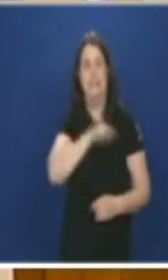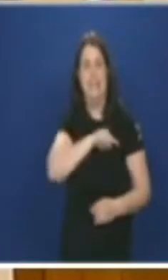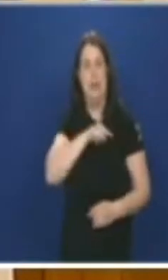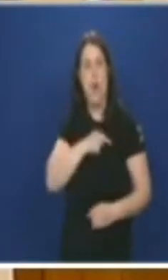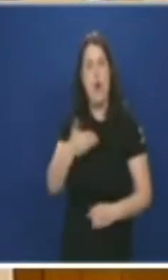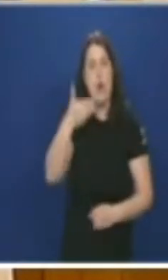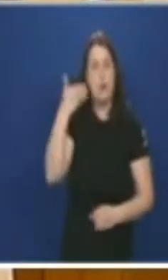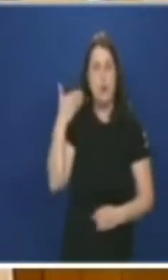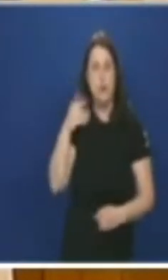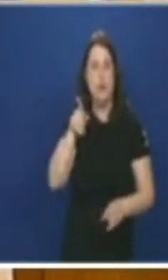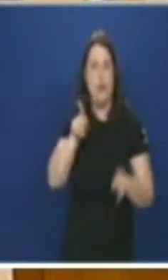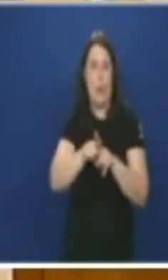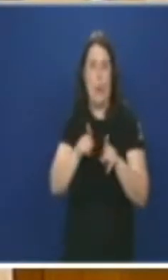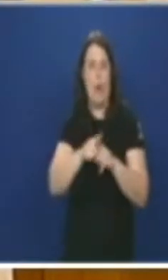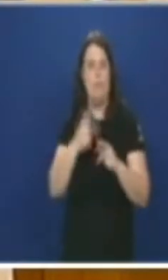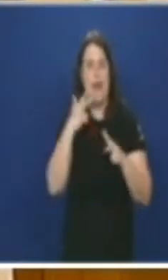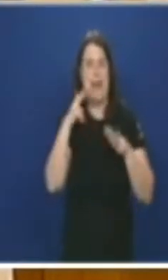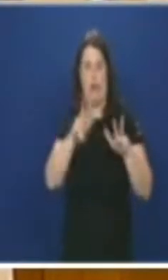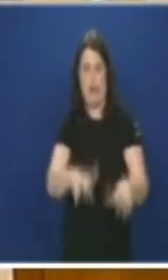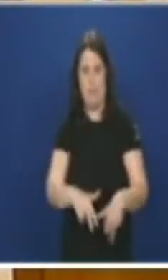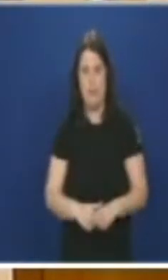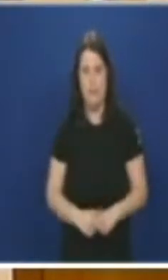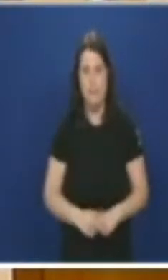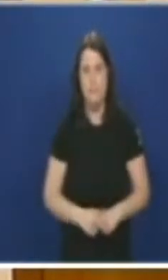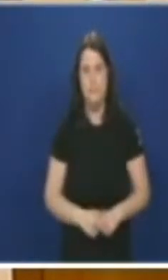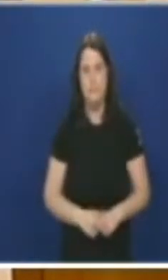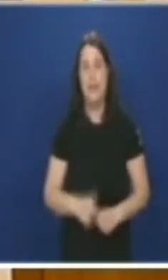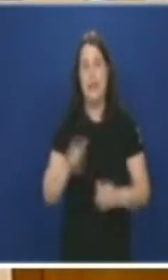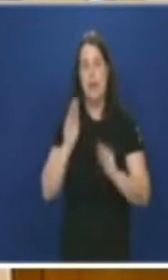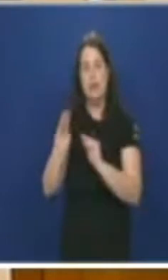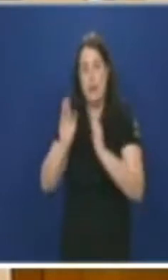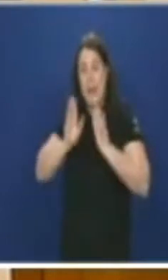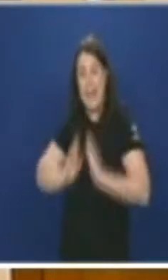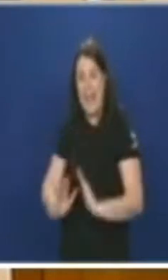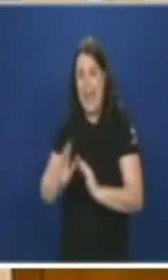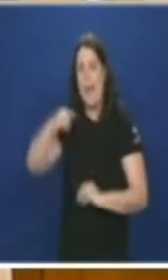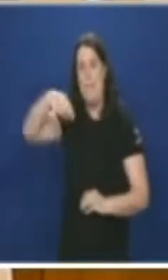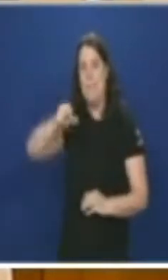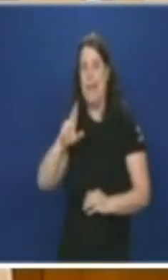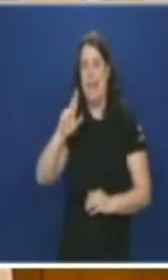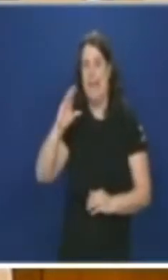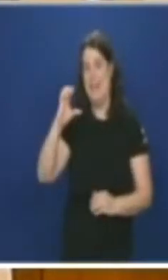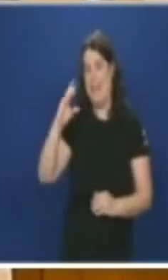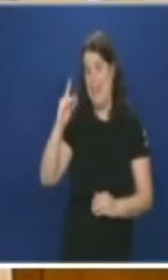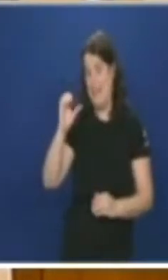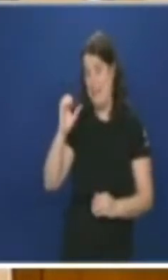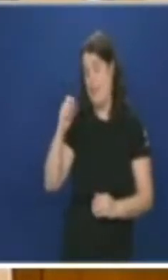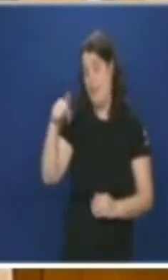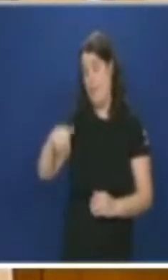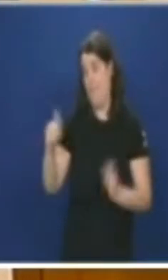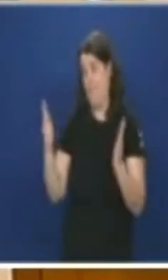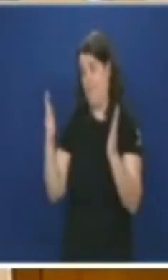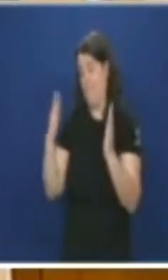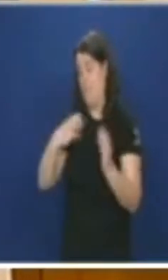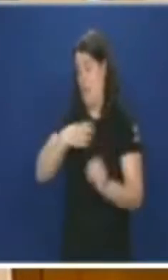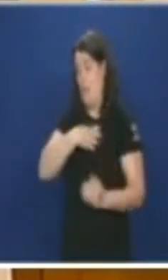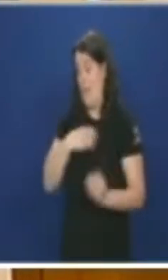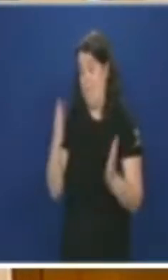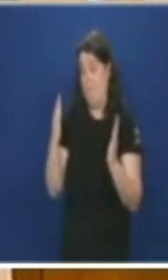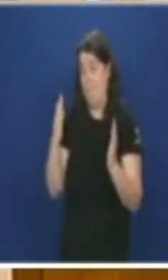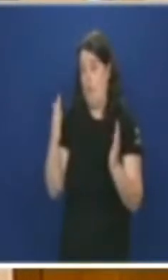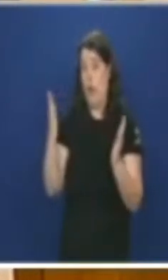deste recoñecemento, incluída a súa filla, dona Mercedes, que hoxe non pode estar aquí, dada a súa avanzada